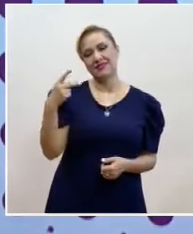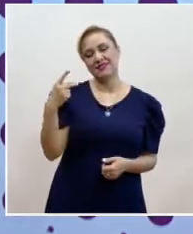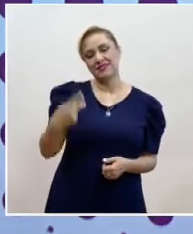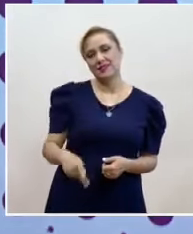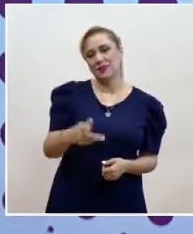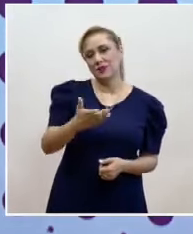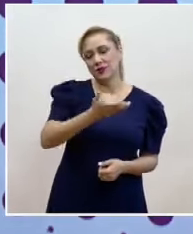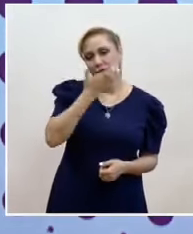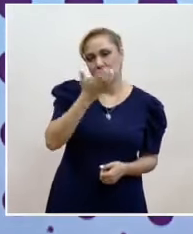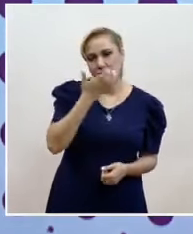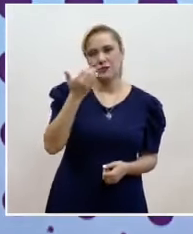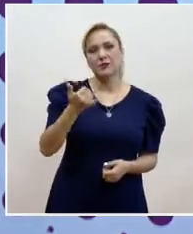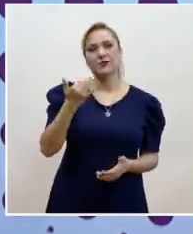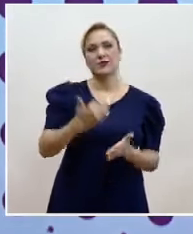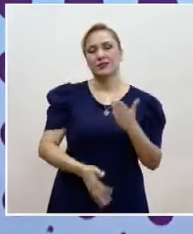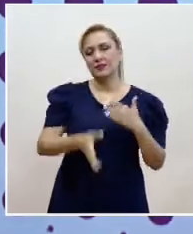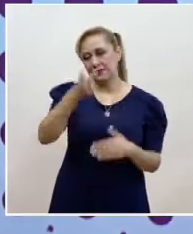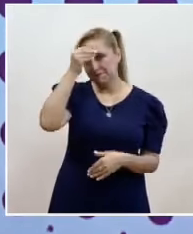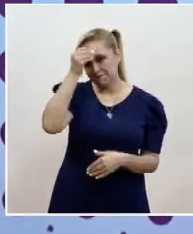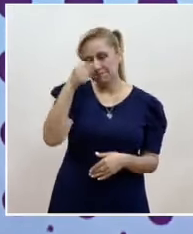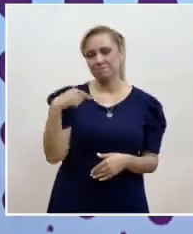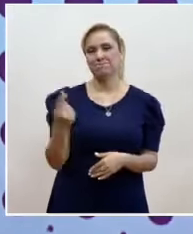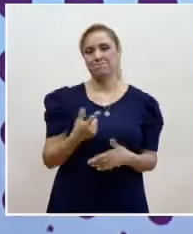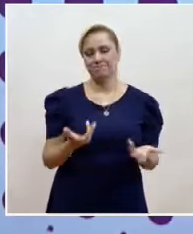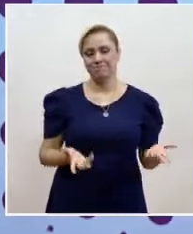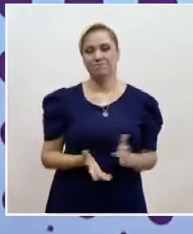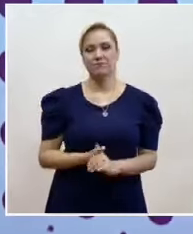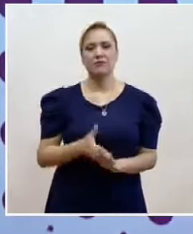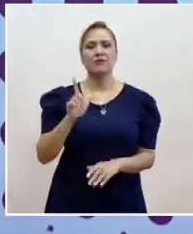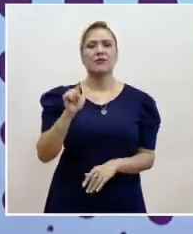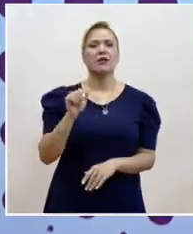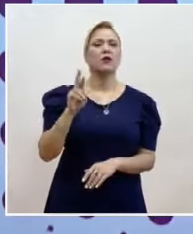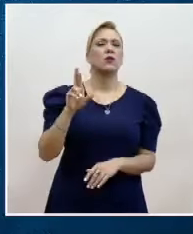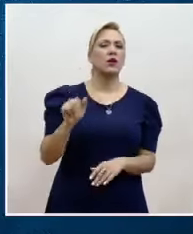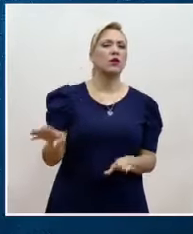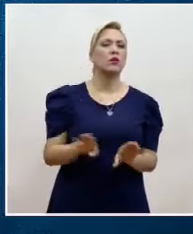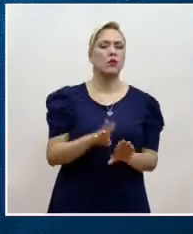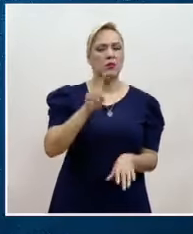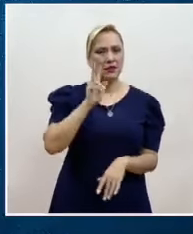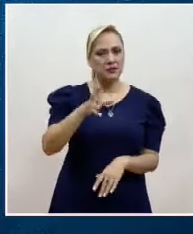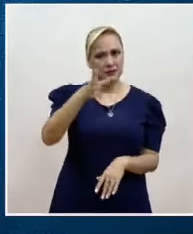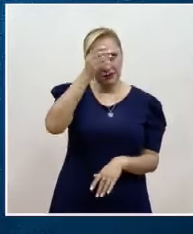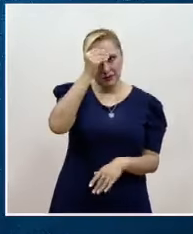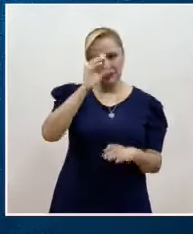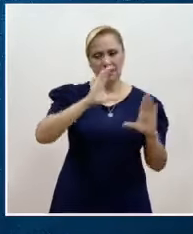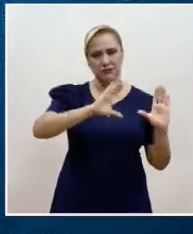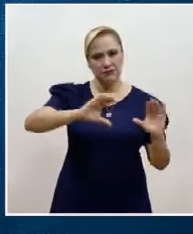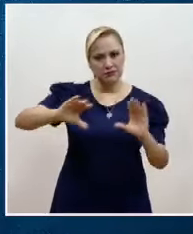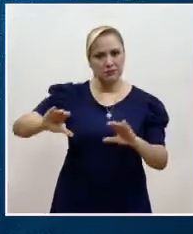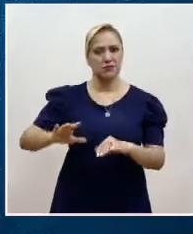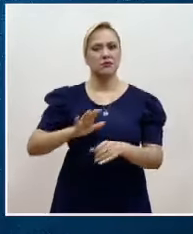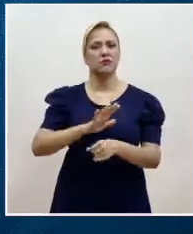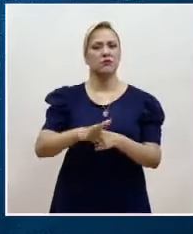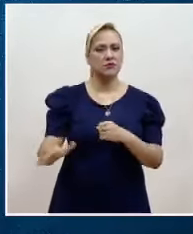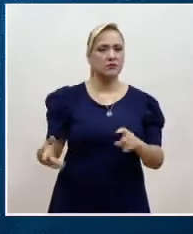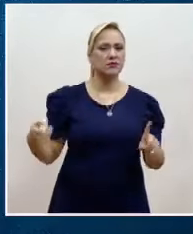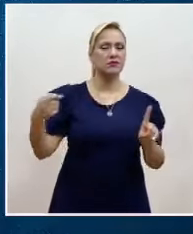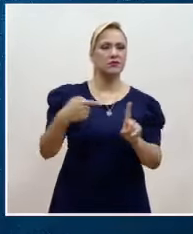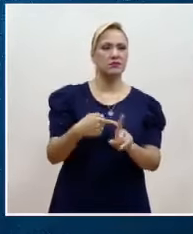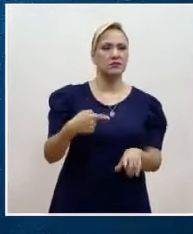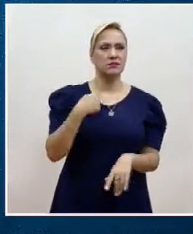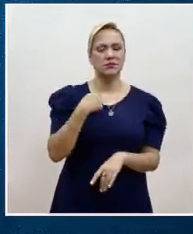también con la capacitación. Laura, ¿qué nos puedes decir sobre la capacitación digital? ¿Cómo se lleva a cabo? ¿Cuál es la ruta? Y